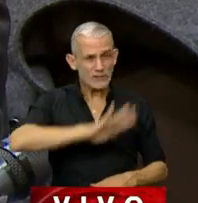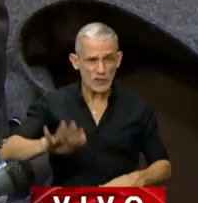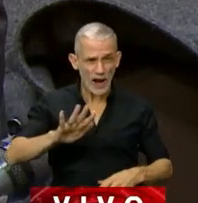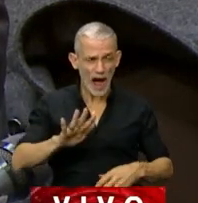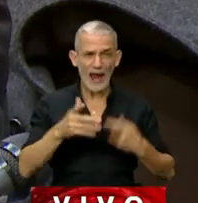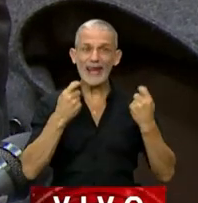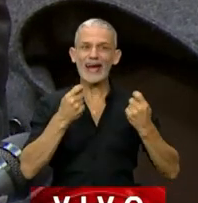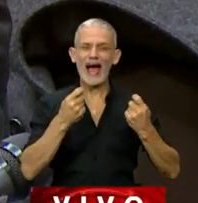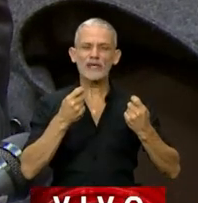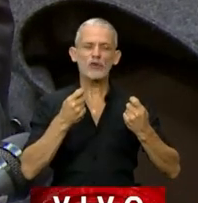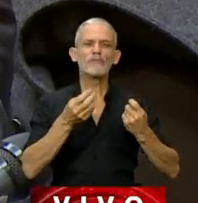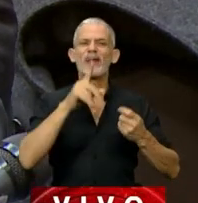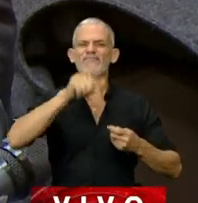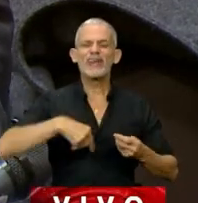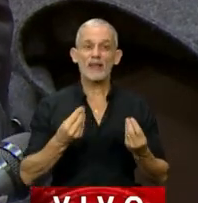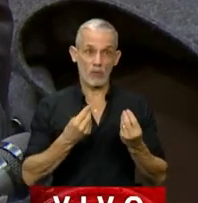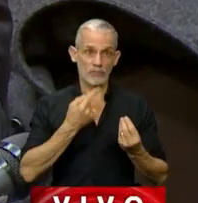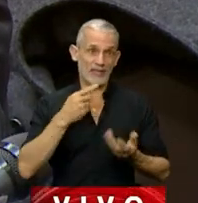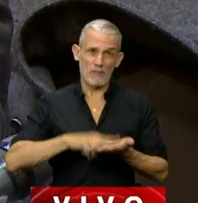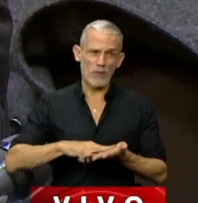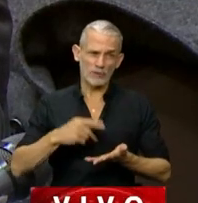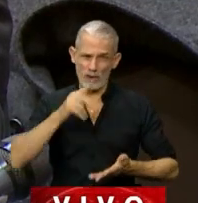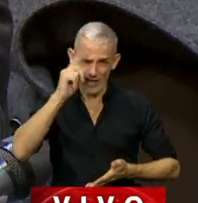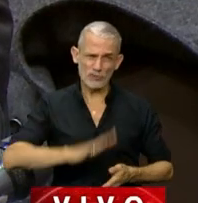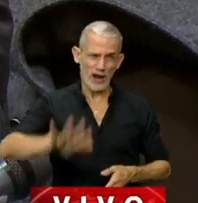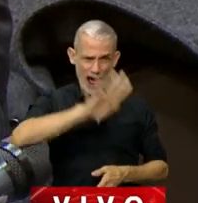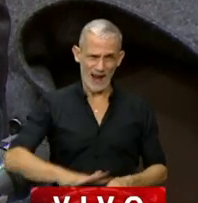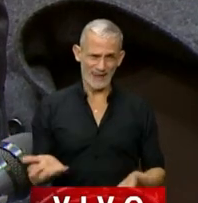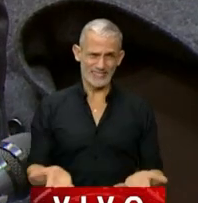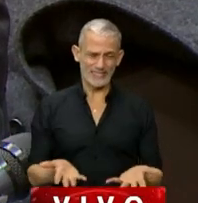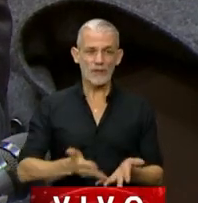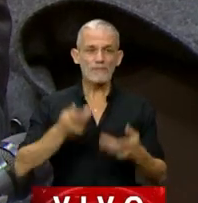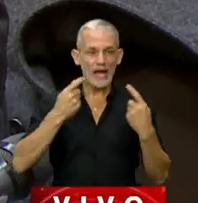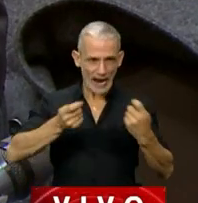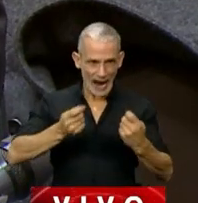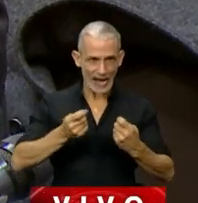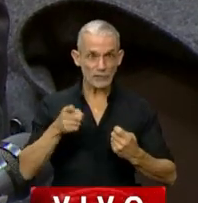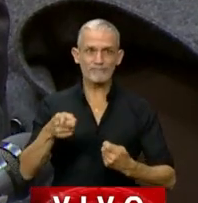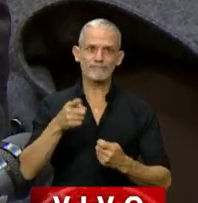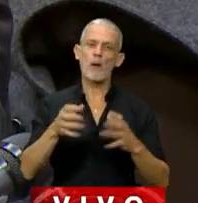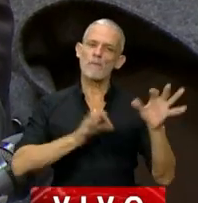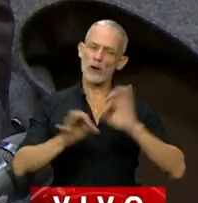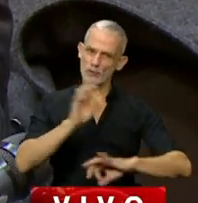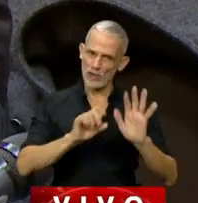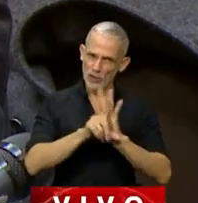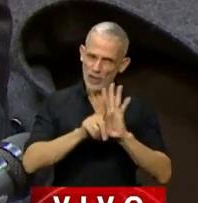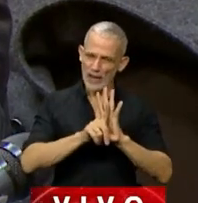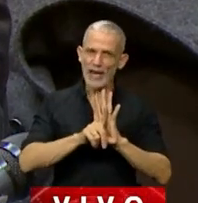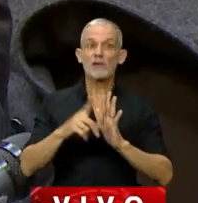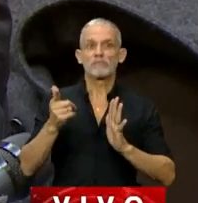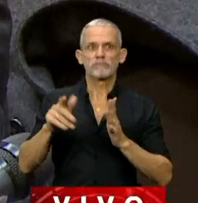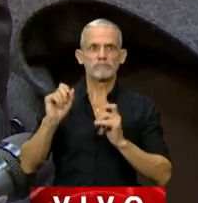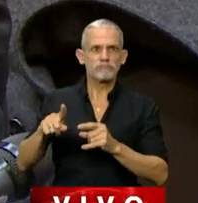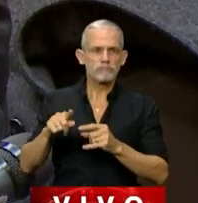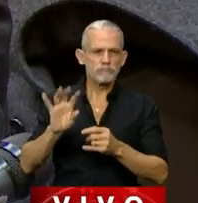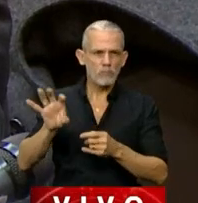asignen o se financien, mejor dicho, con impuestos federales. Estos gastos que están en el proyecto de ley bien